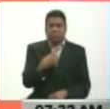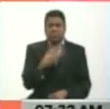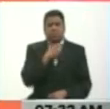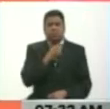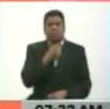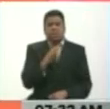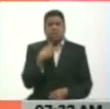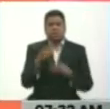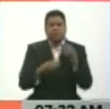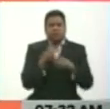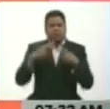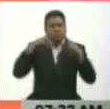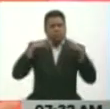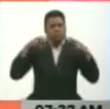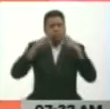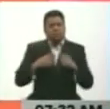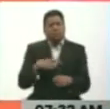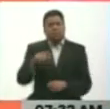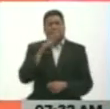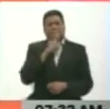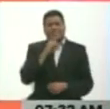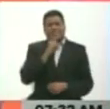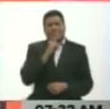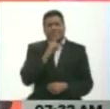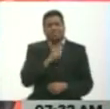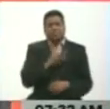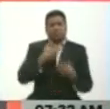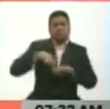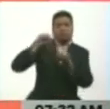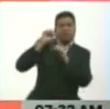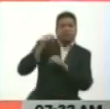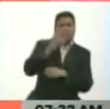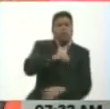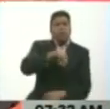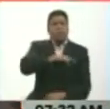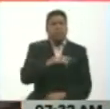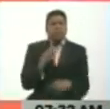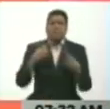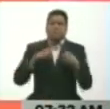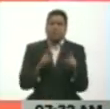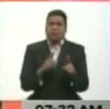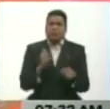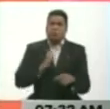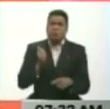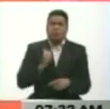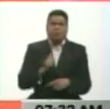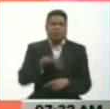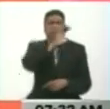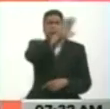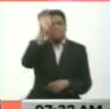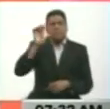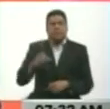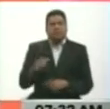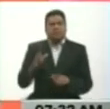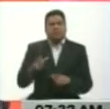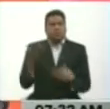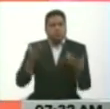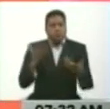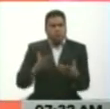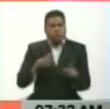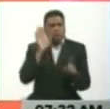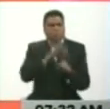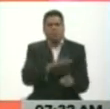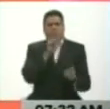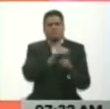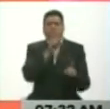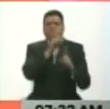ese análisis, porque el presidente decía, es difícil defendernos en España, pero también es difícil defendernos en cualquier hemisferio y en cualquier país cuando los ataques son tan certeros,